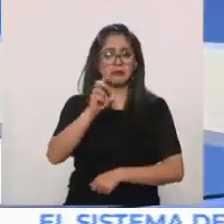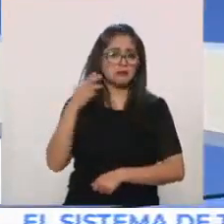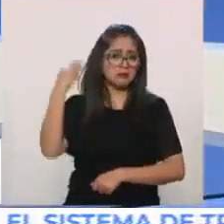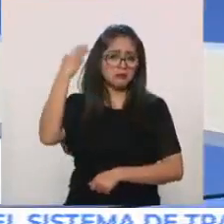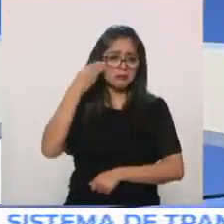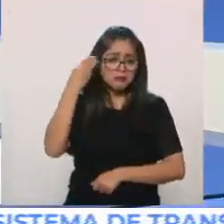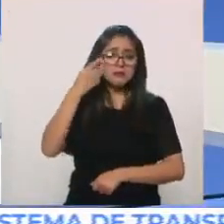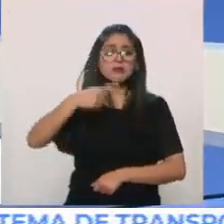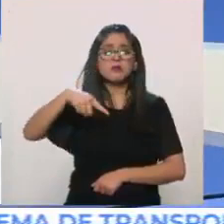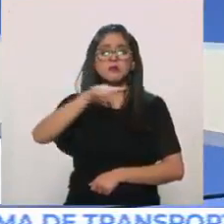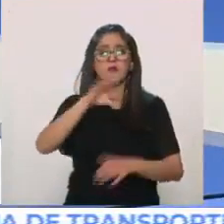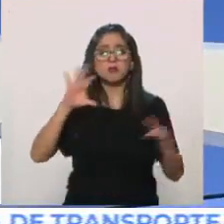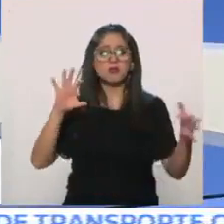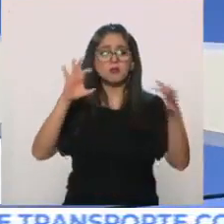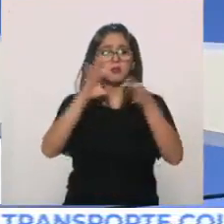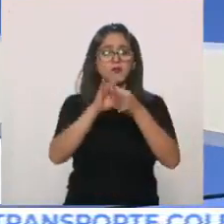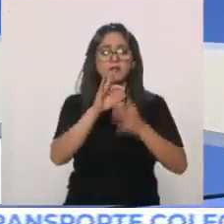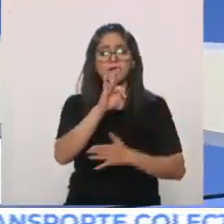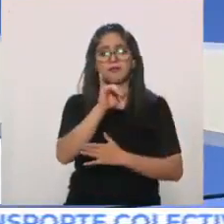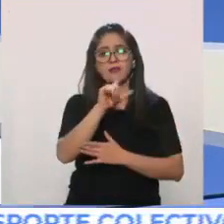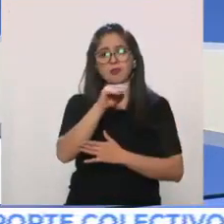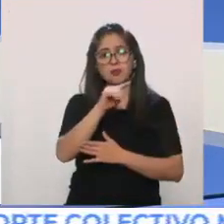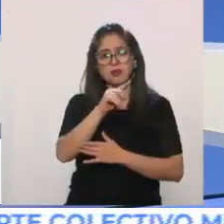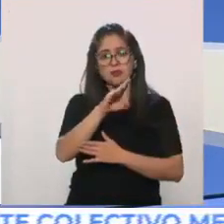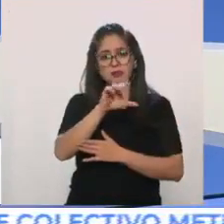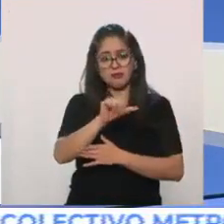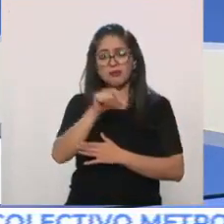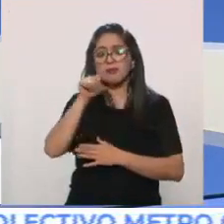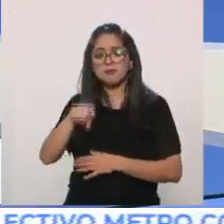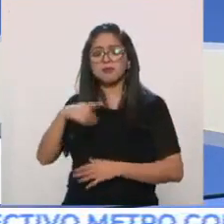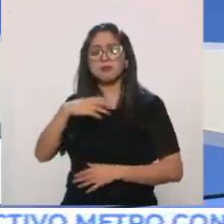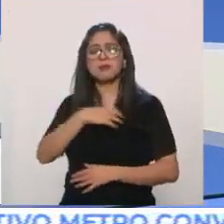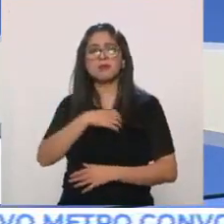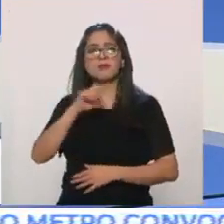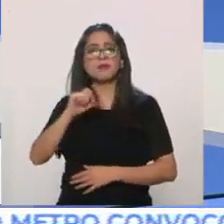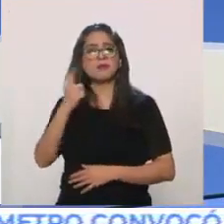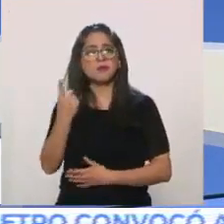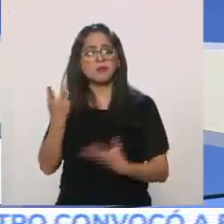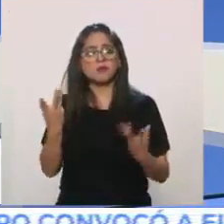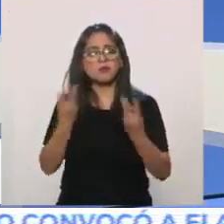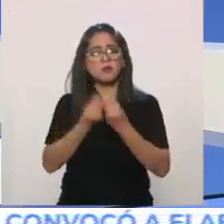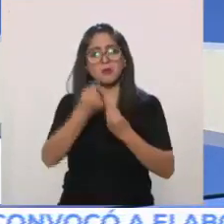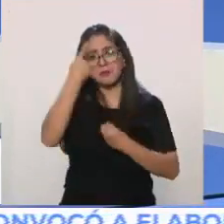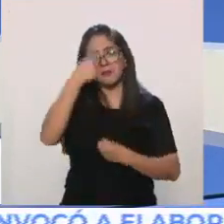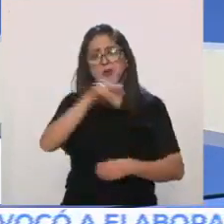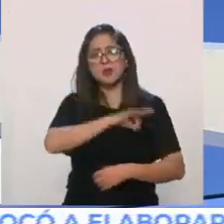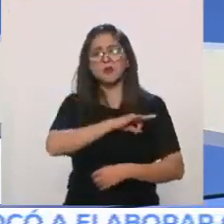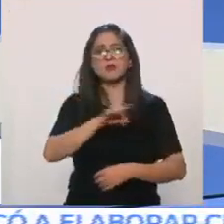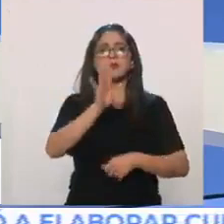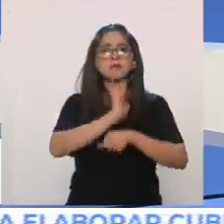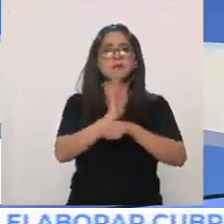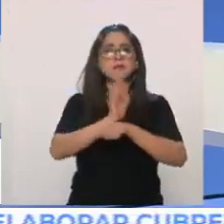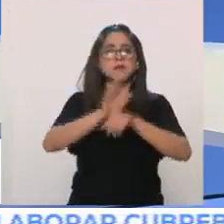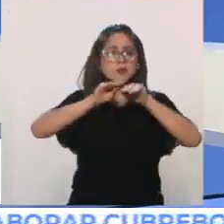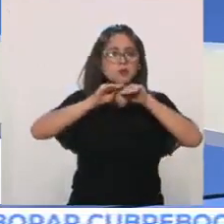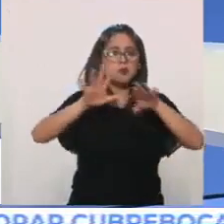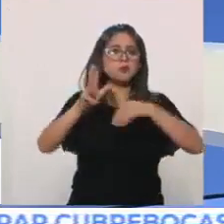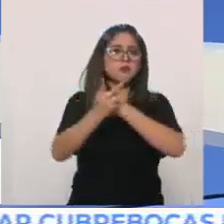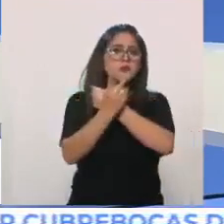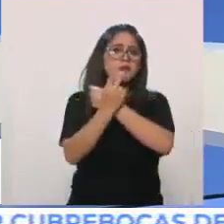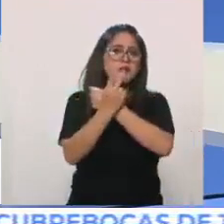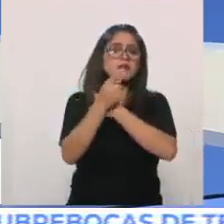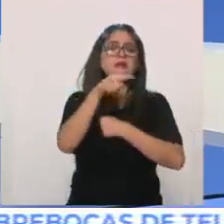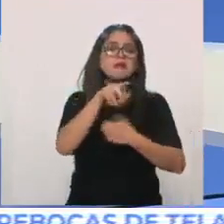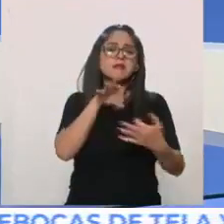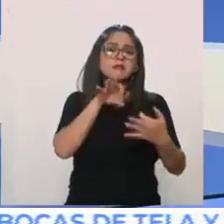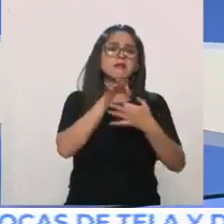Filmoteca con Capital 21, el Sistema Público de Radiodifusión de la Ciudad de México, para proyectar estas cintas como que forman parte de este